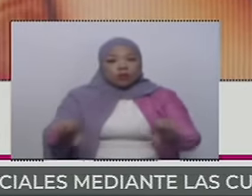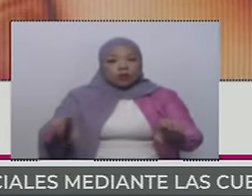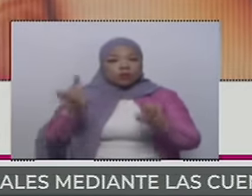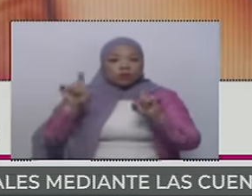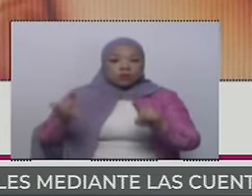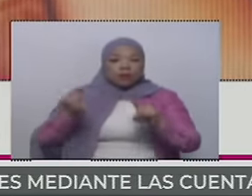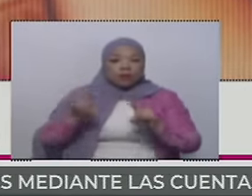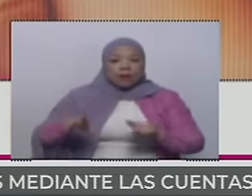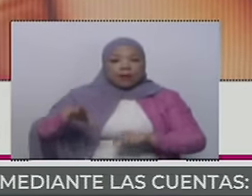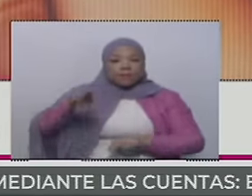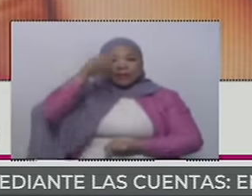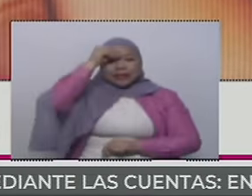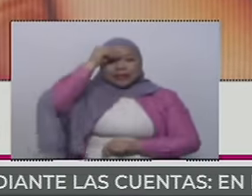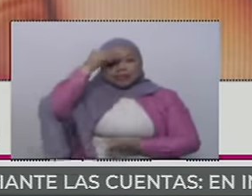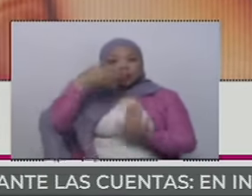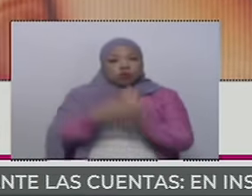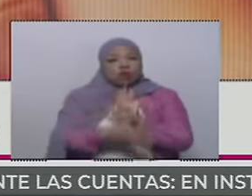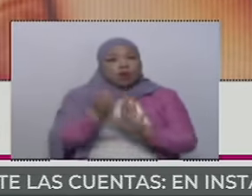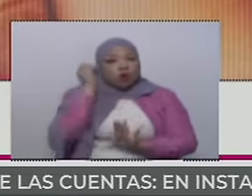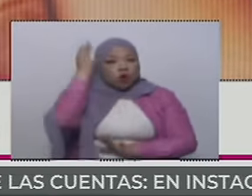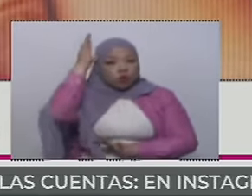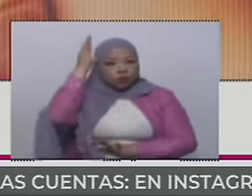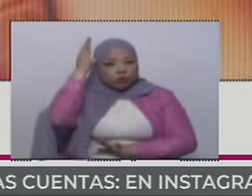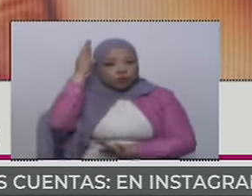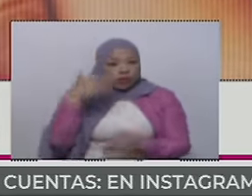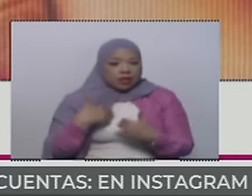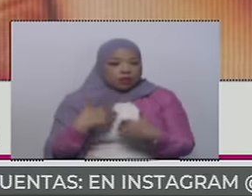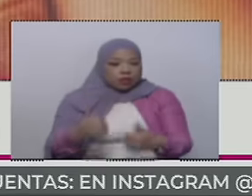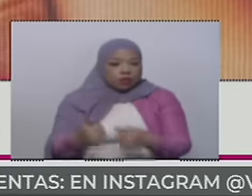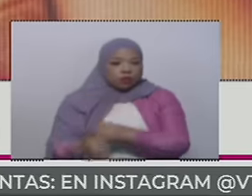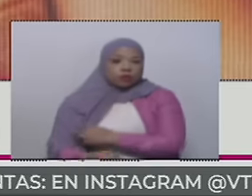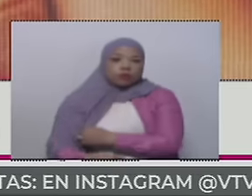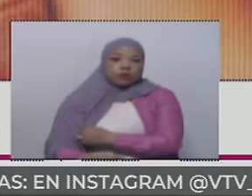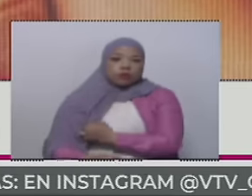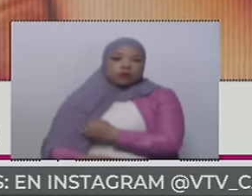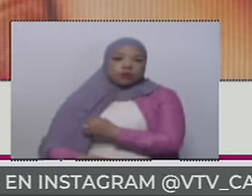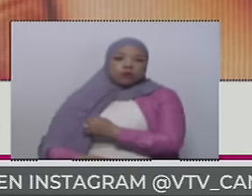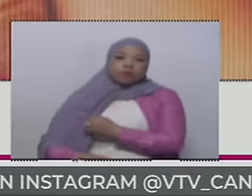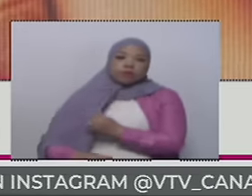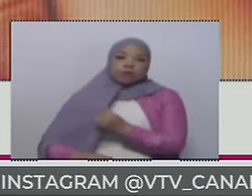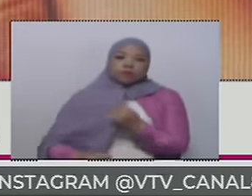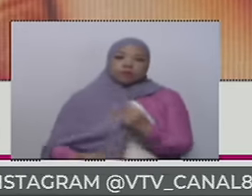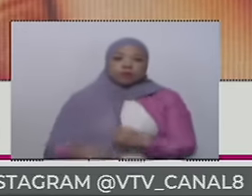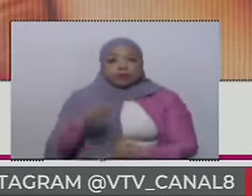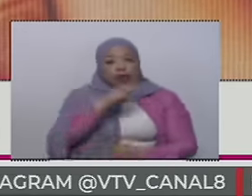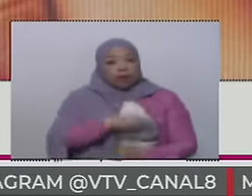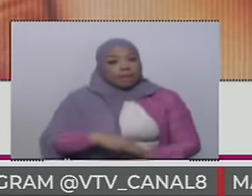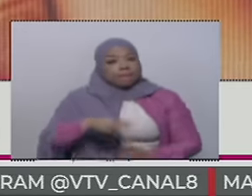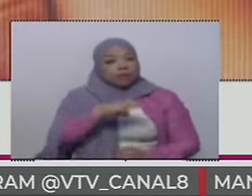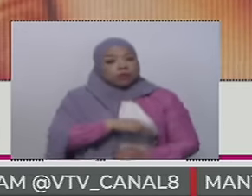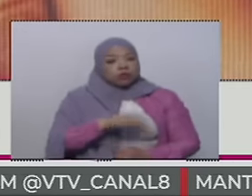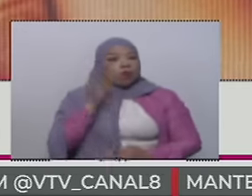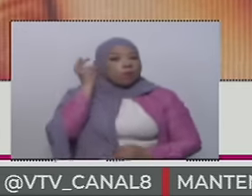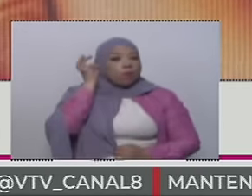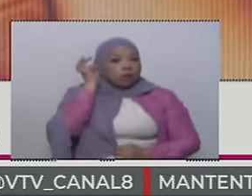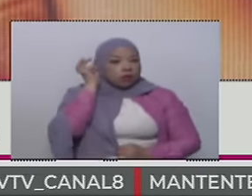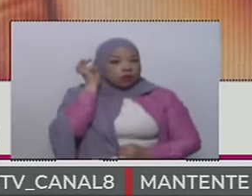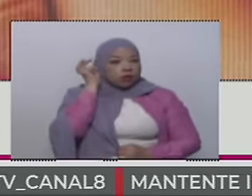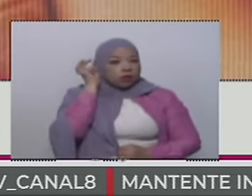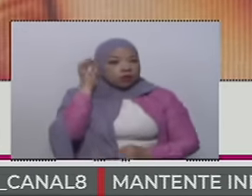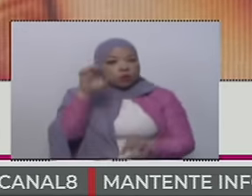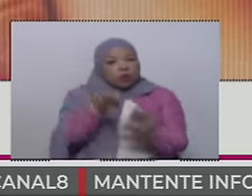todo. La educación para la salud. Y en el caso de la Gran Misión Venezuela Mujer,